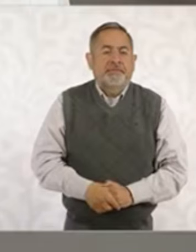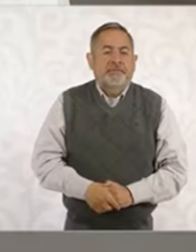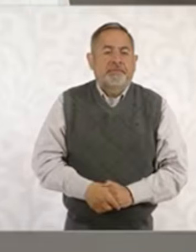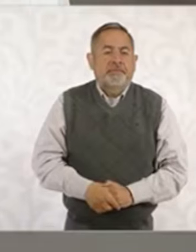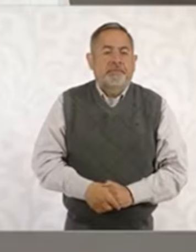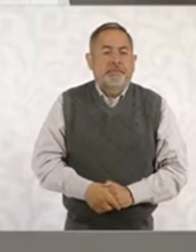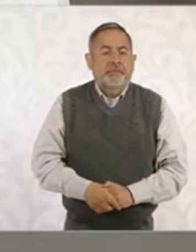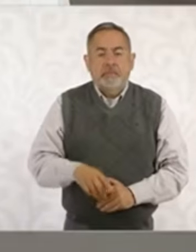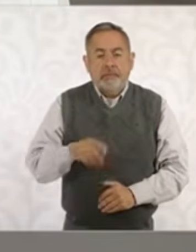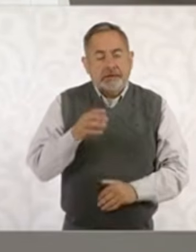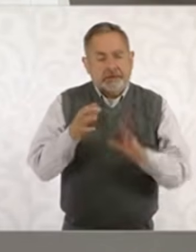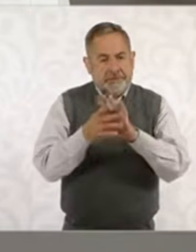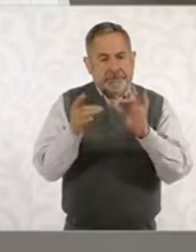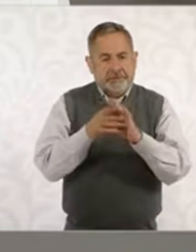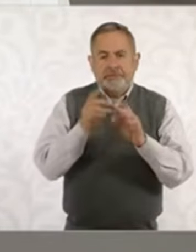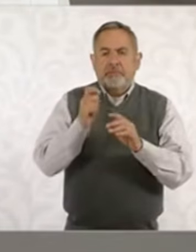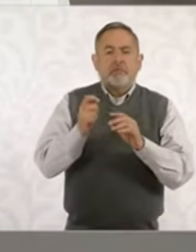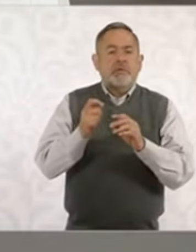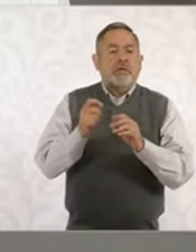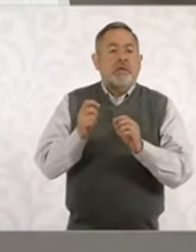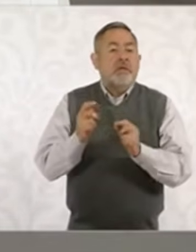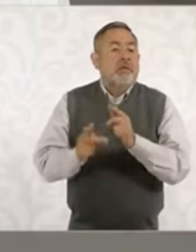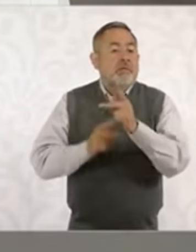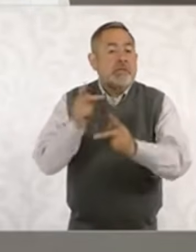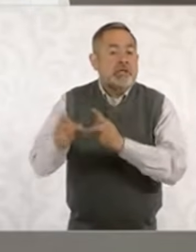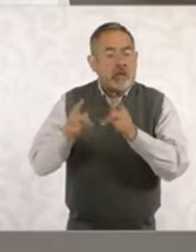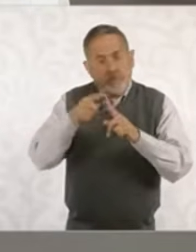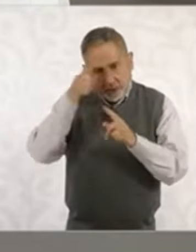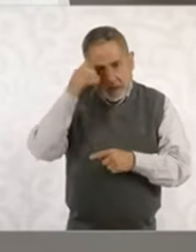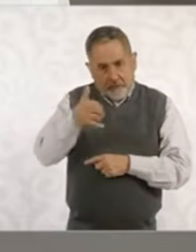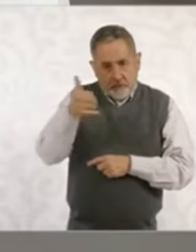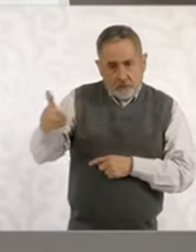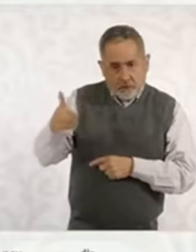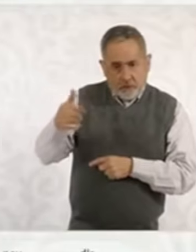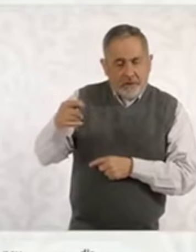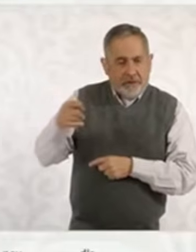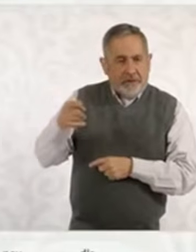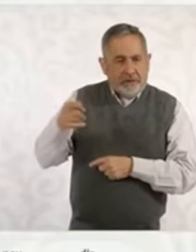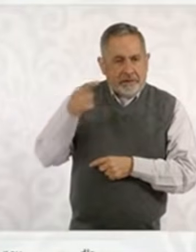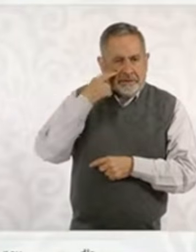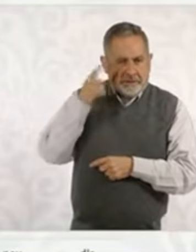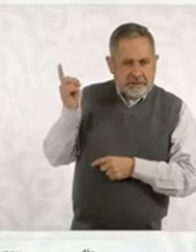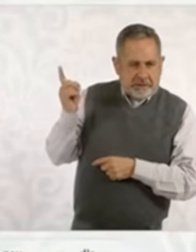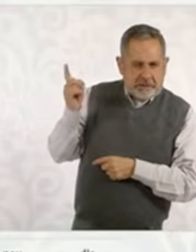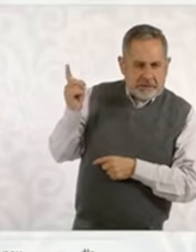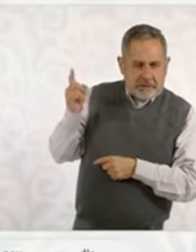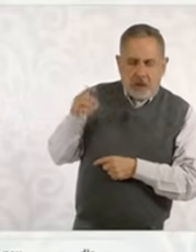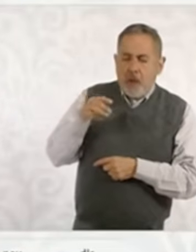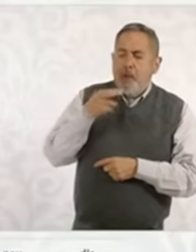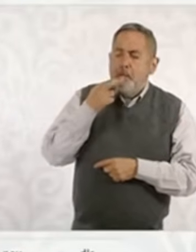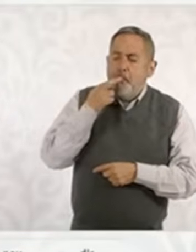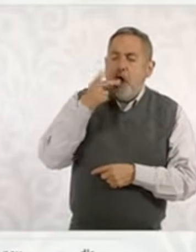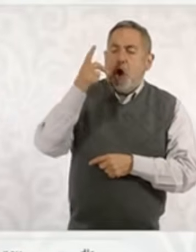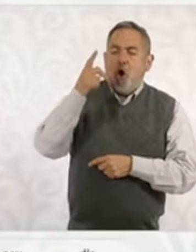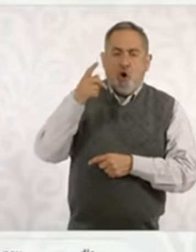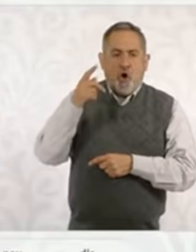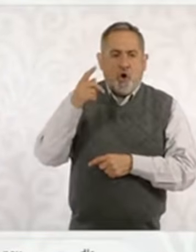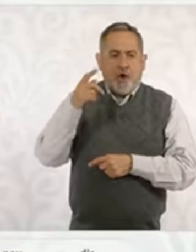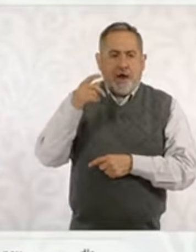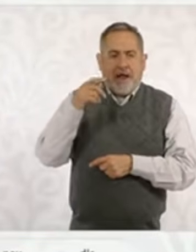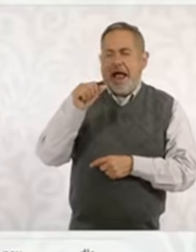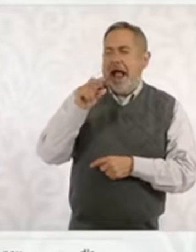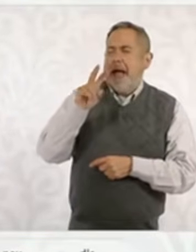de los créditos del Infonavit, en este caso Mejoravit, que es para mejora y ampliación de